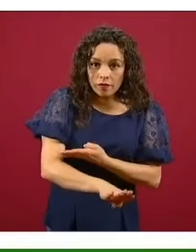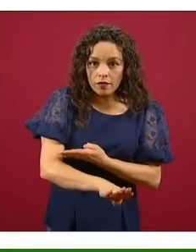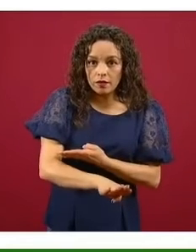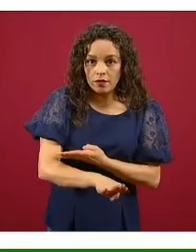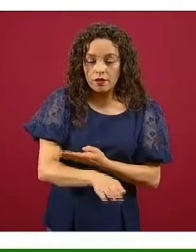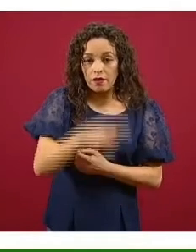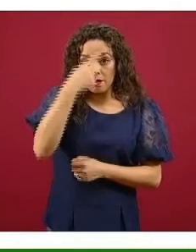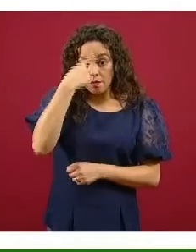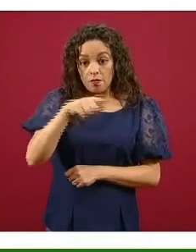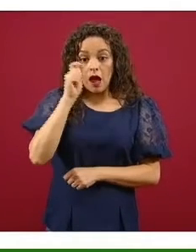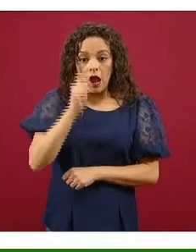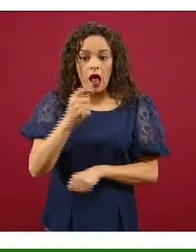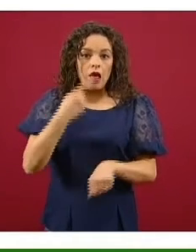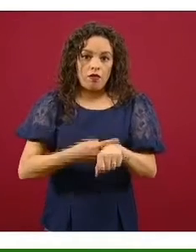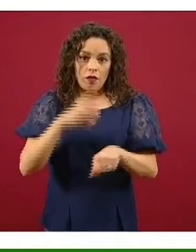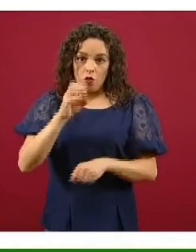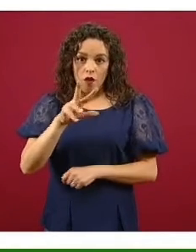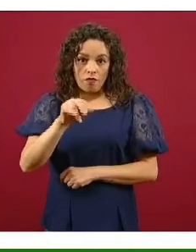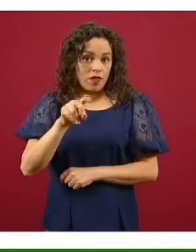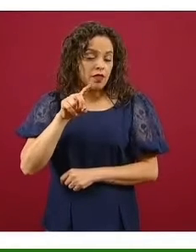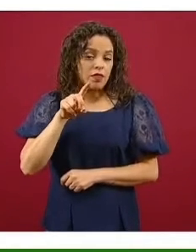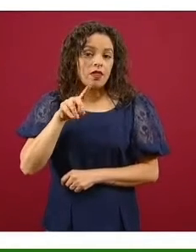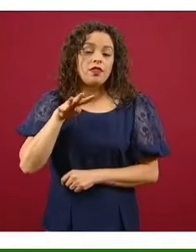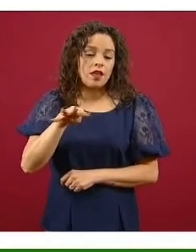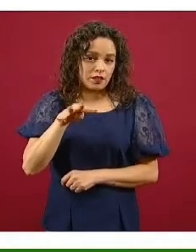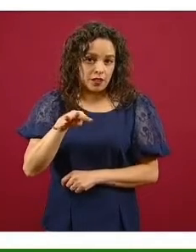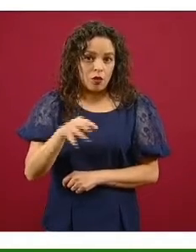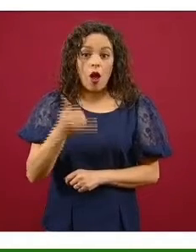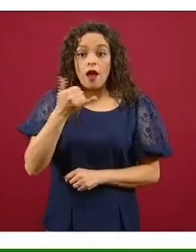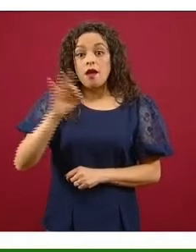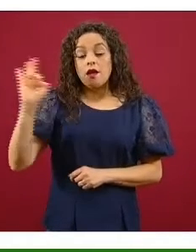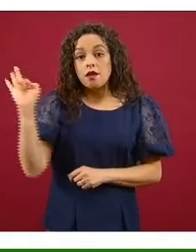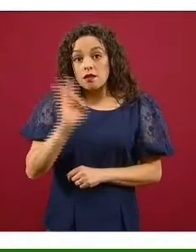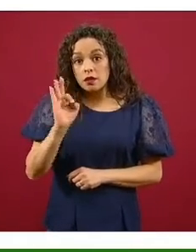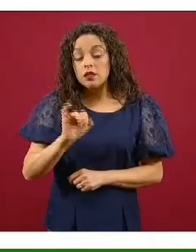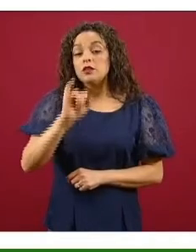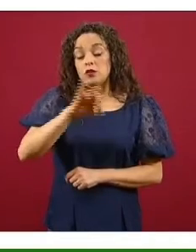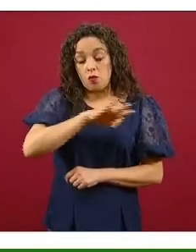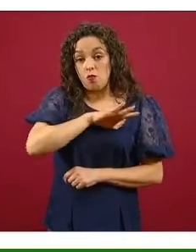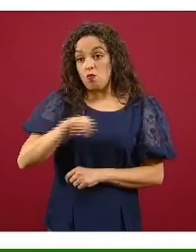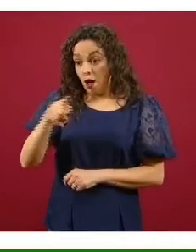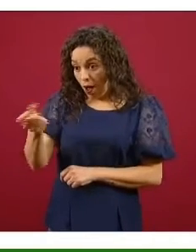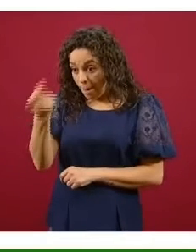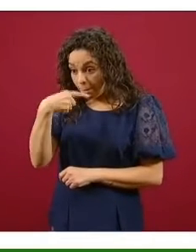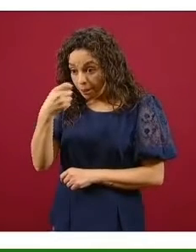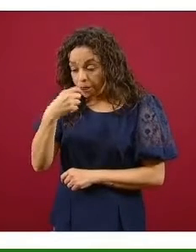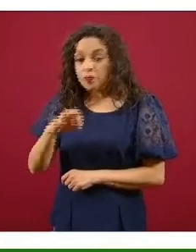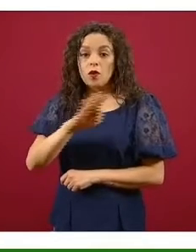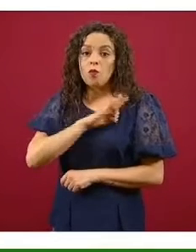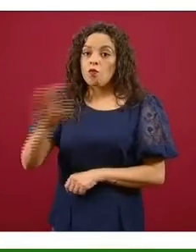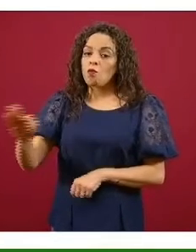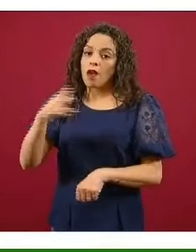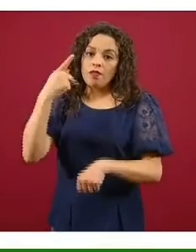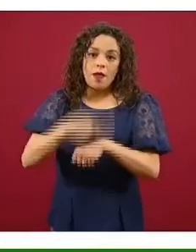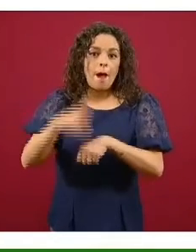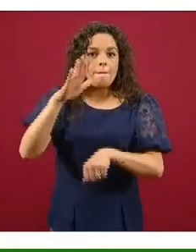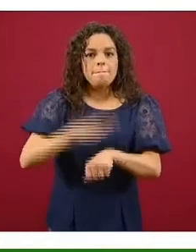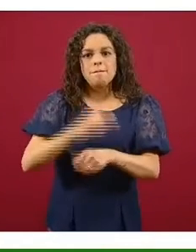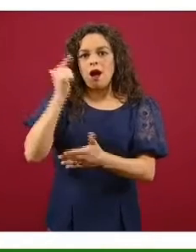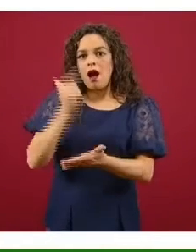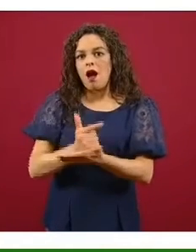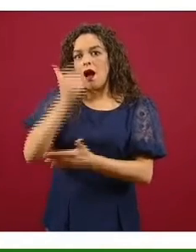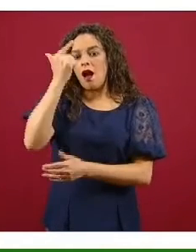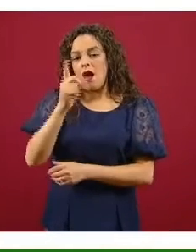COVID-19, y sí tienen el potencial de ocasionar daño, tienen efectos adversos